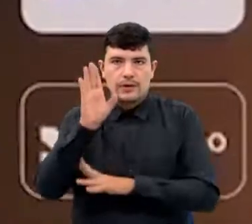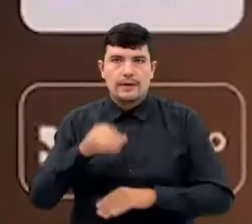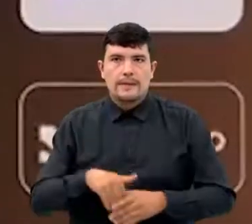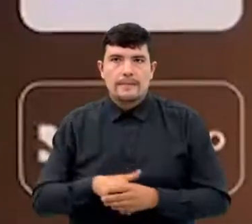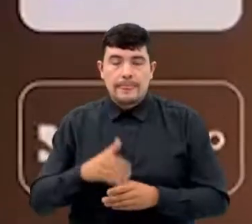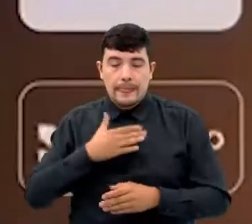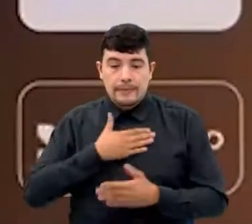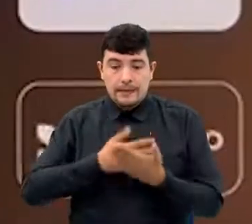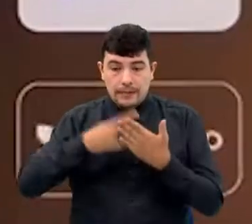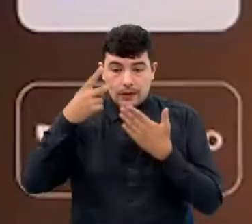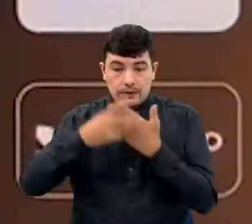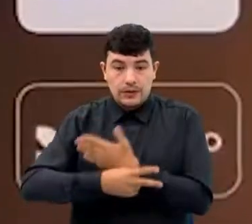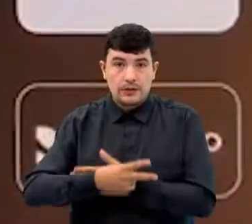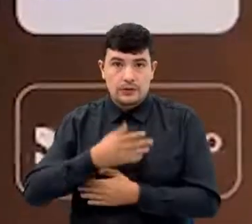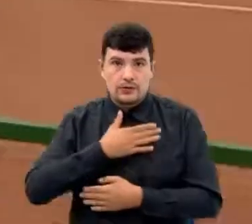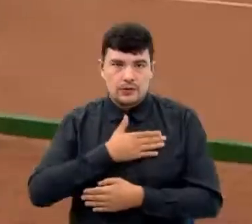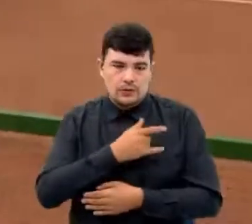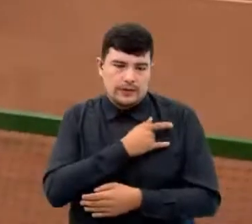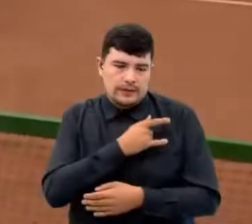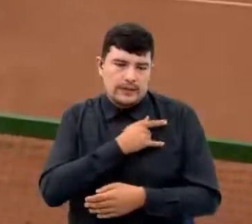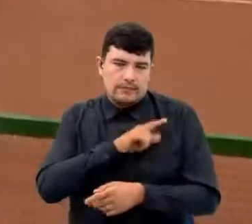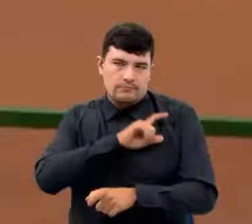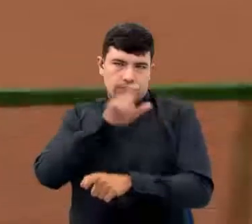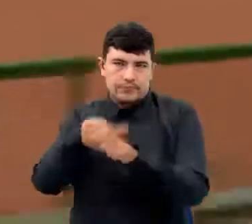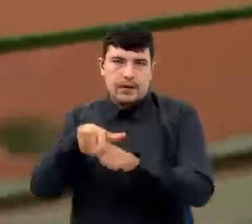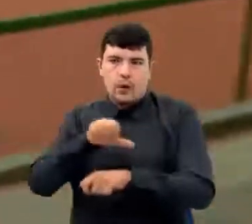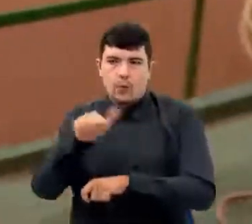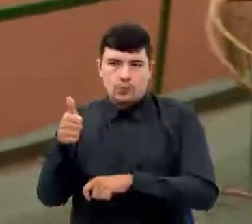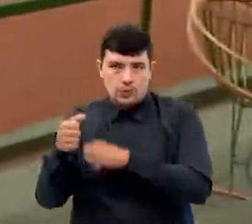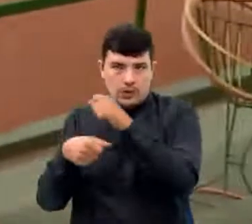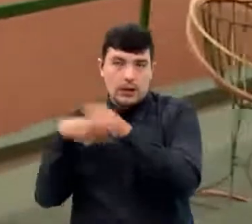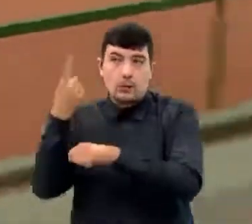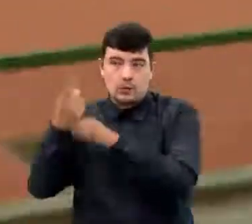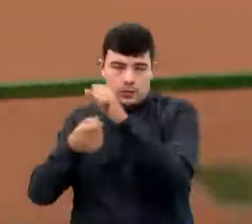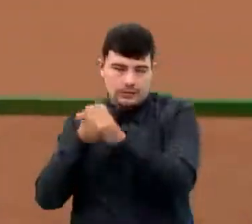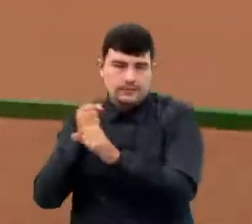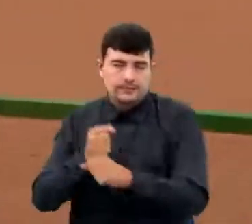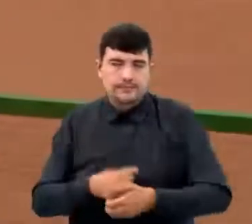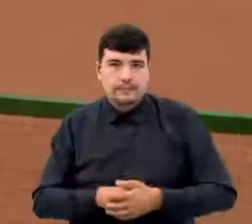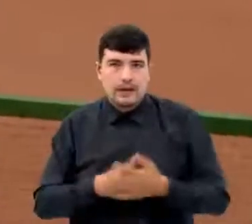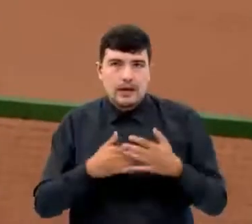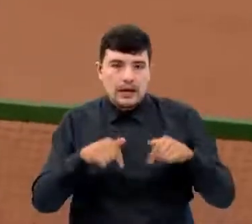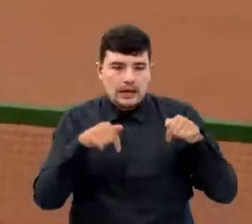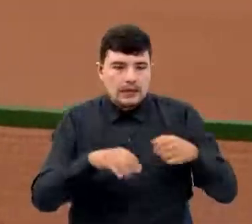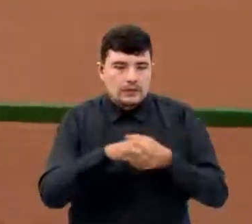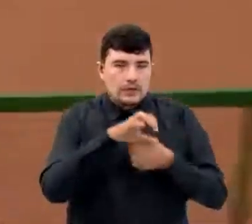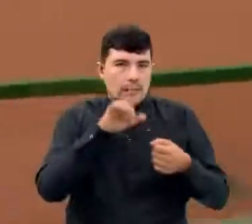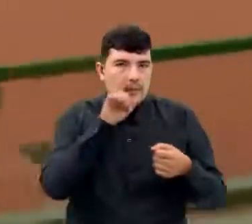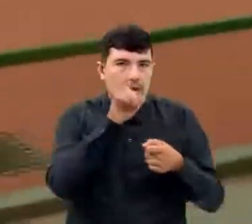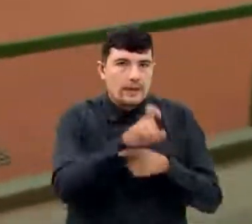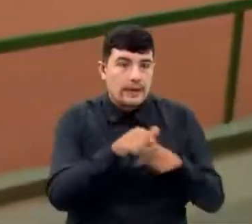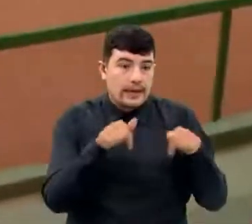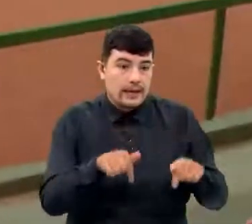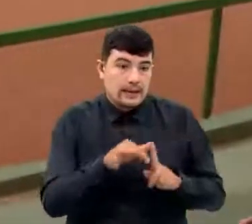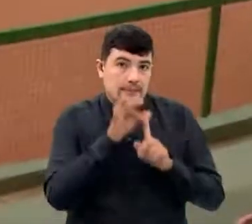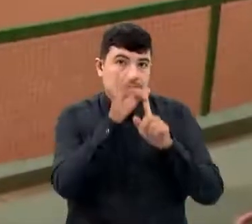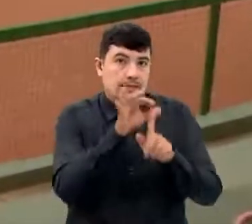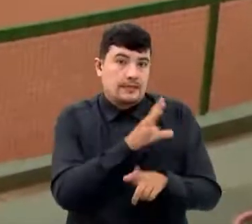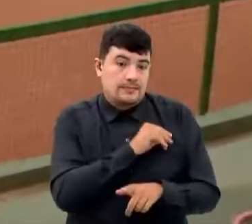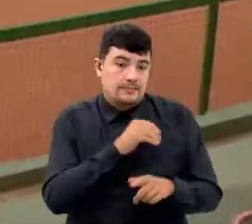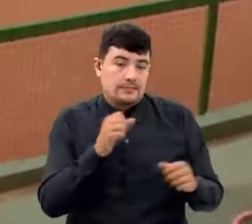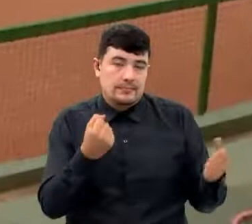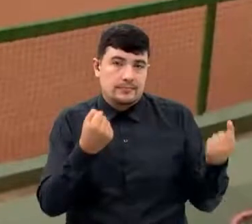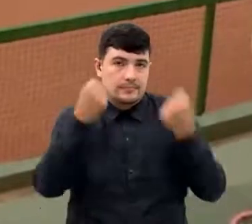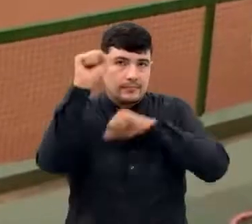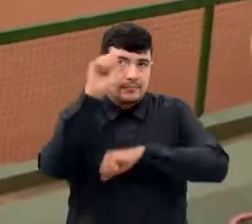es irme a la universidad el otro año. Está en su casa, en Bucaramanga, con su familia y eso le da un tinte especial a la victoria.